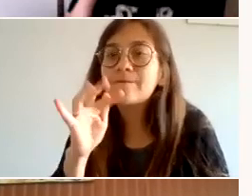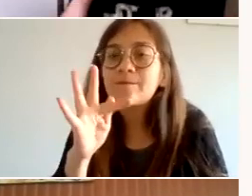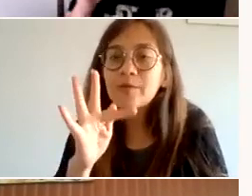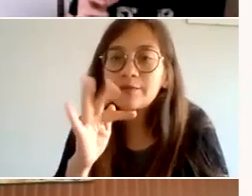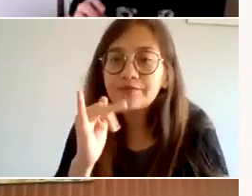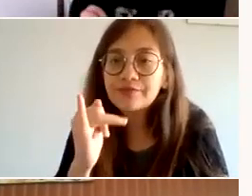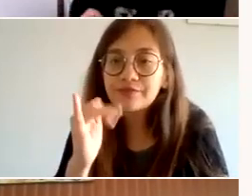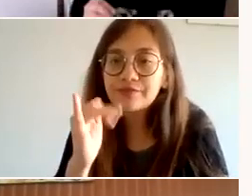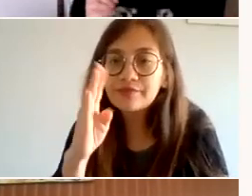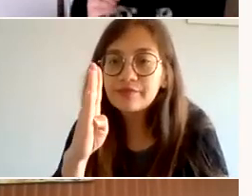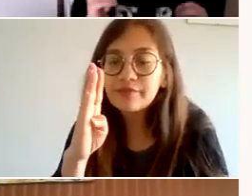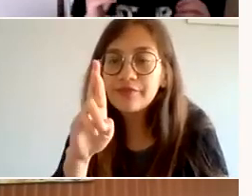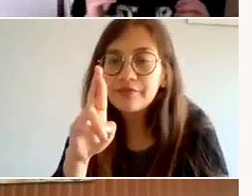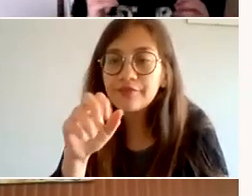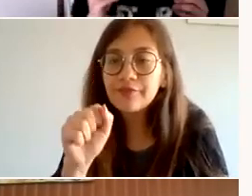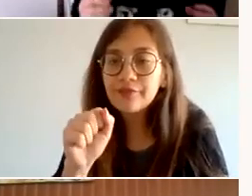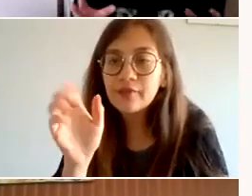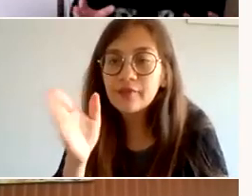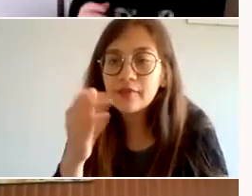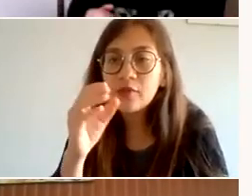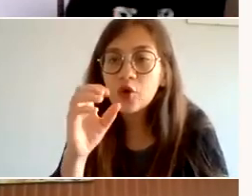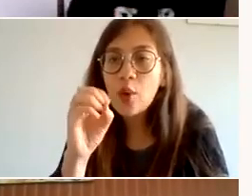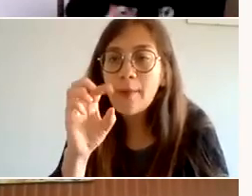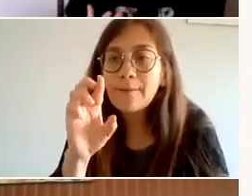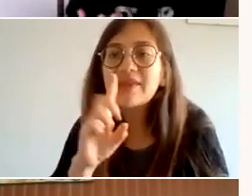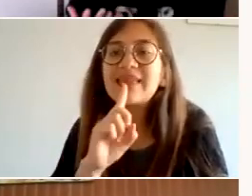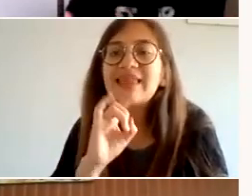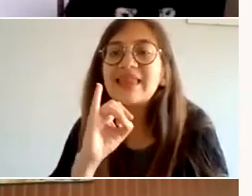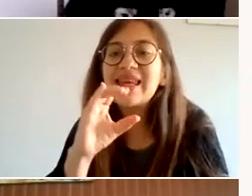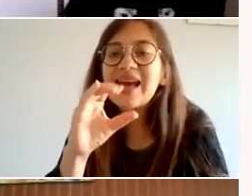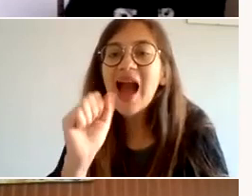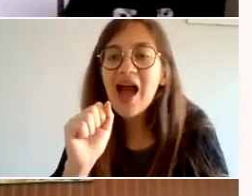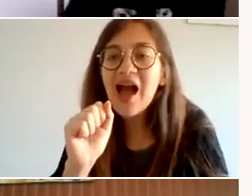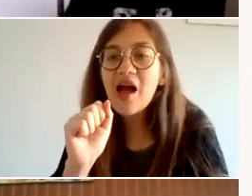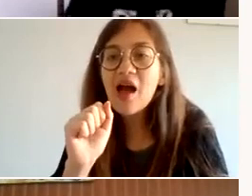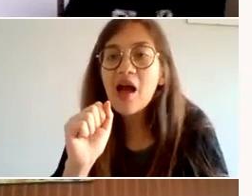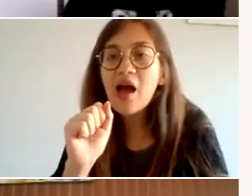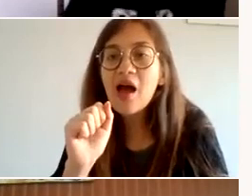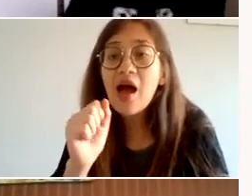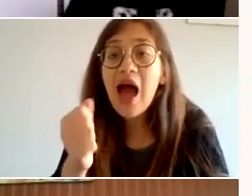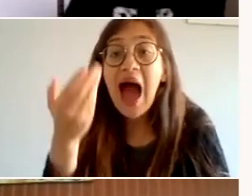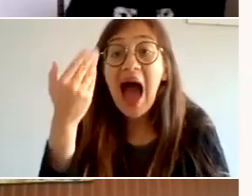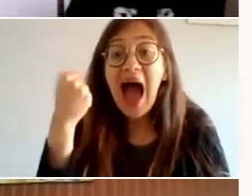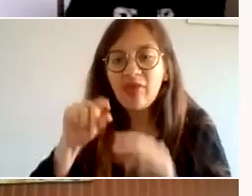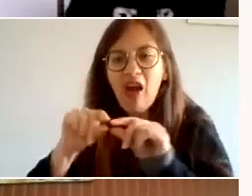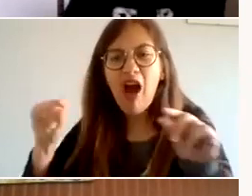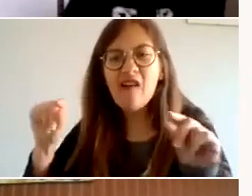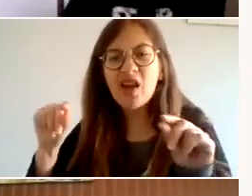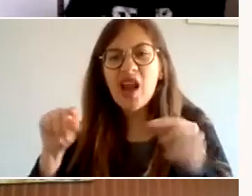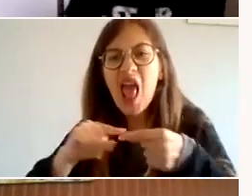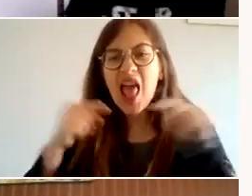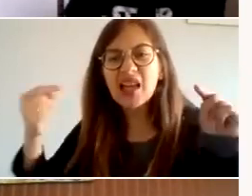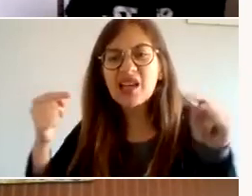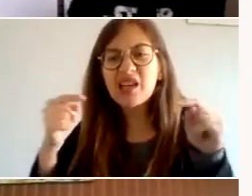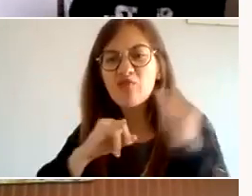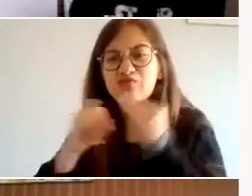electricidad, pulso eléctrico, transporta pulso de luz. Y la luz, como ya sabrán, es mucho más rápida para poder